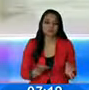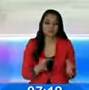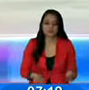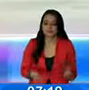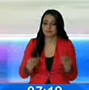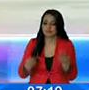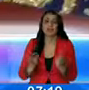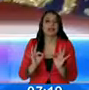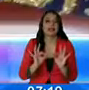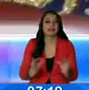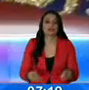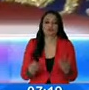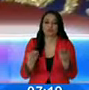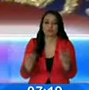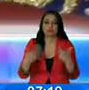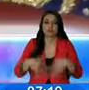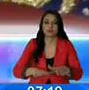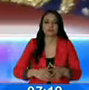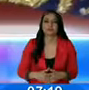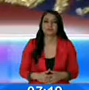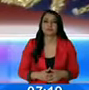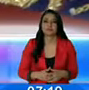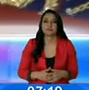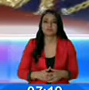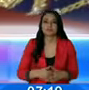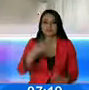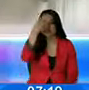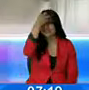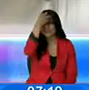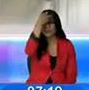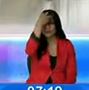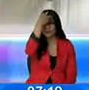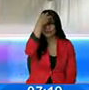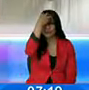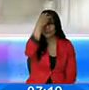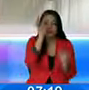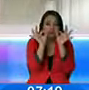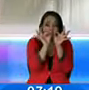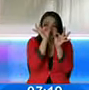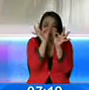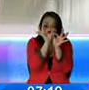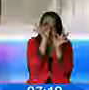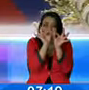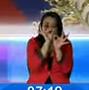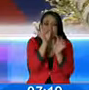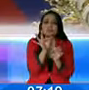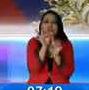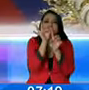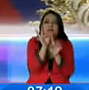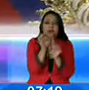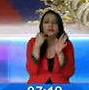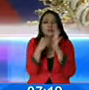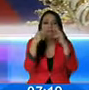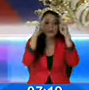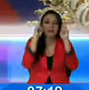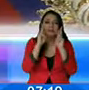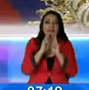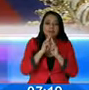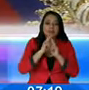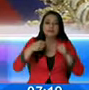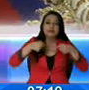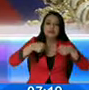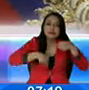entregar en este momento. En el escudo de la banda presidencial se guardan celosamente reliquias de la Virgen del Quinche